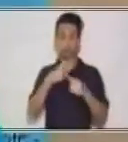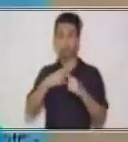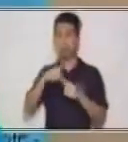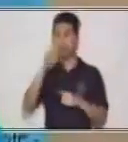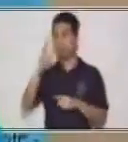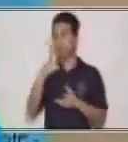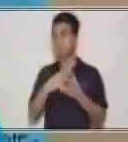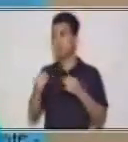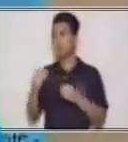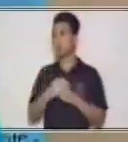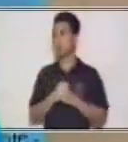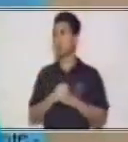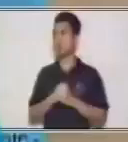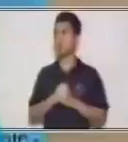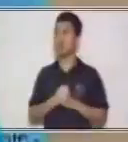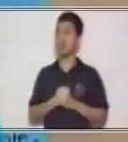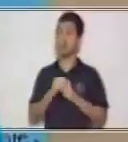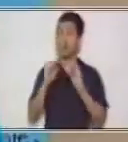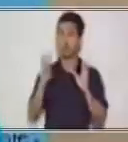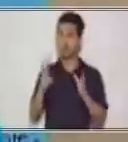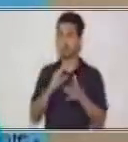4, 8.